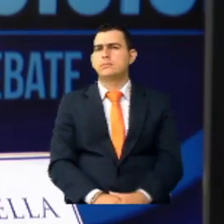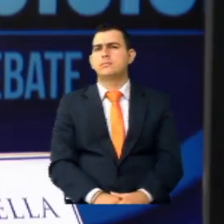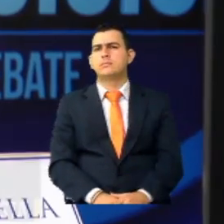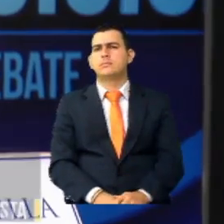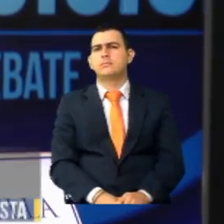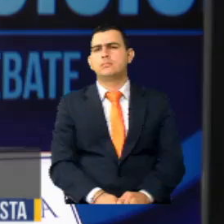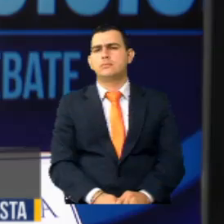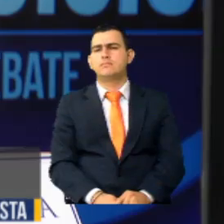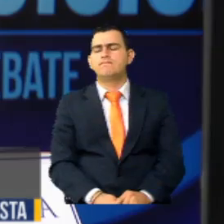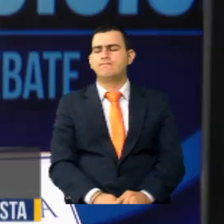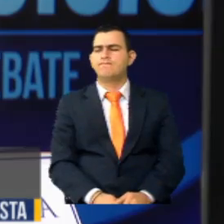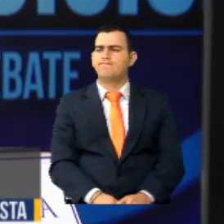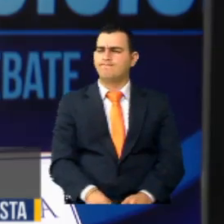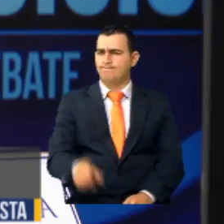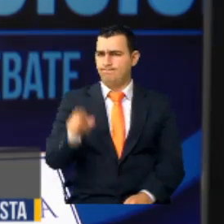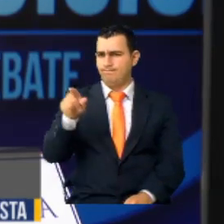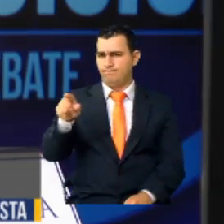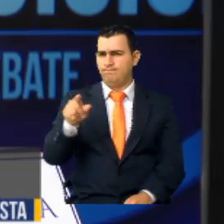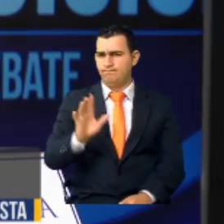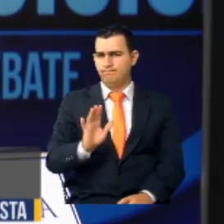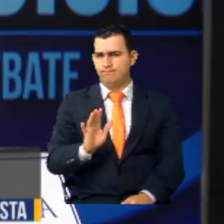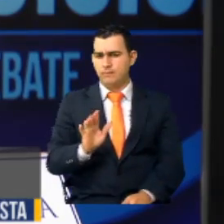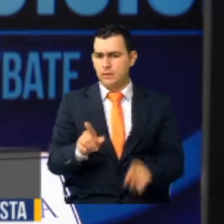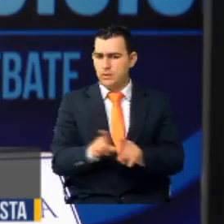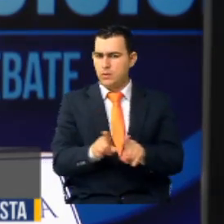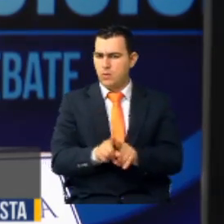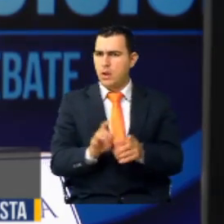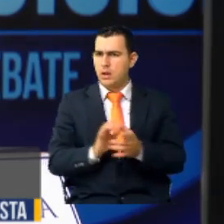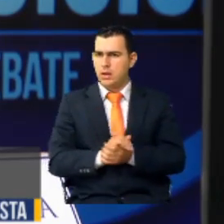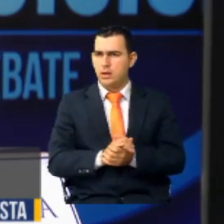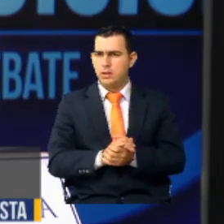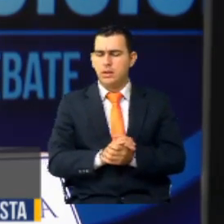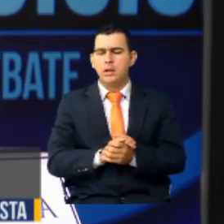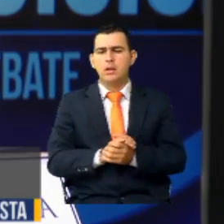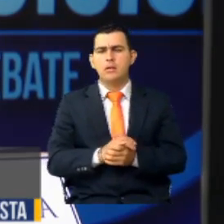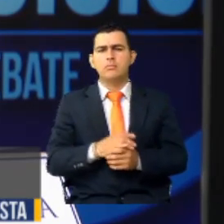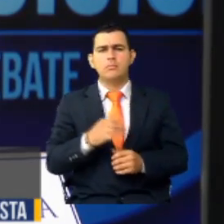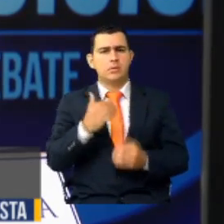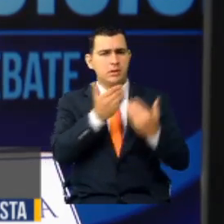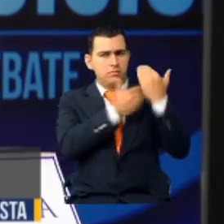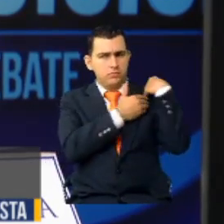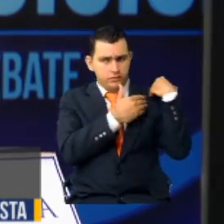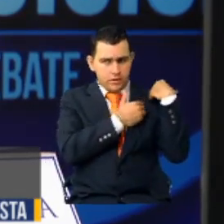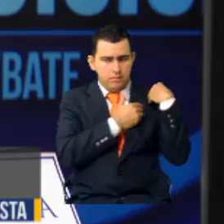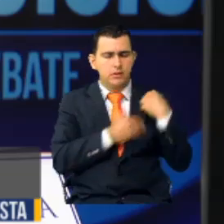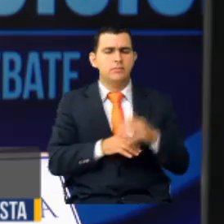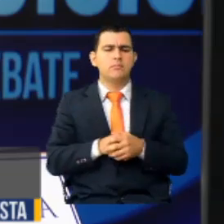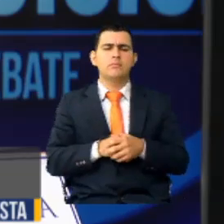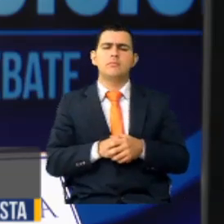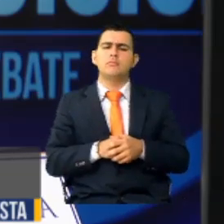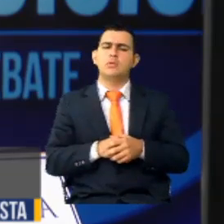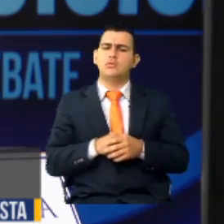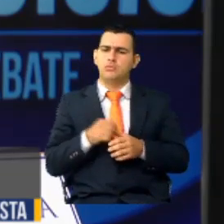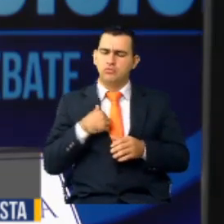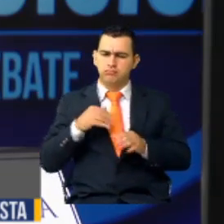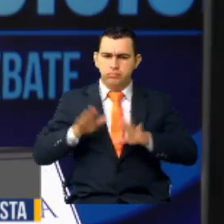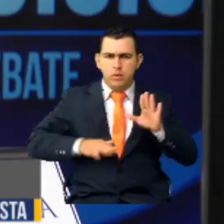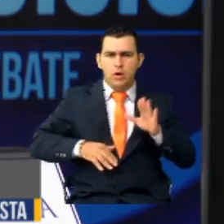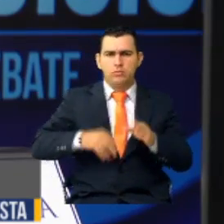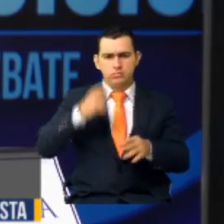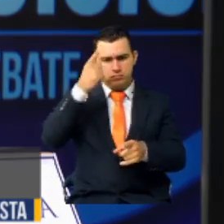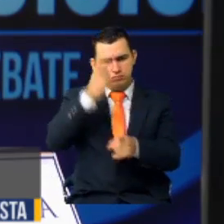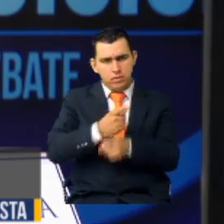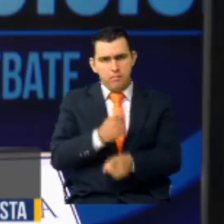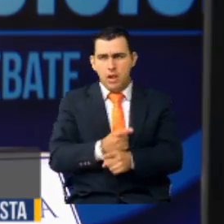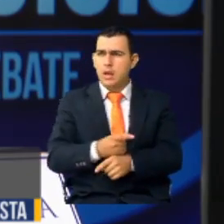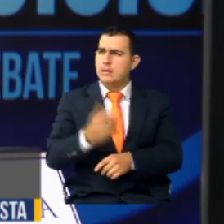candidato, teniendo en cuenta que usted es el abanderado de la izquierda democrática, ¿usted cumplirá las órdenes del Ministerio de